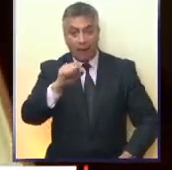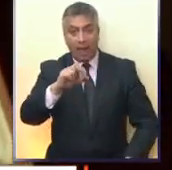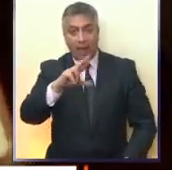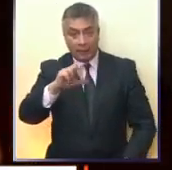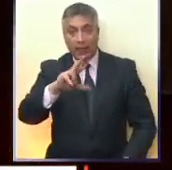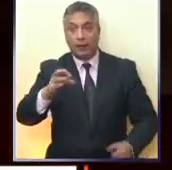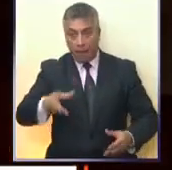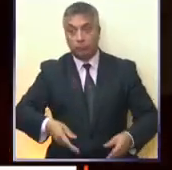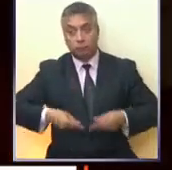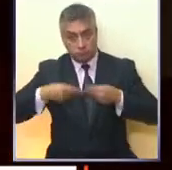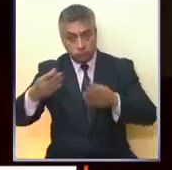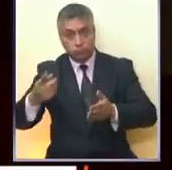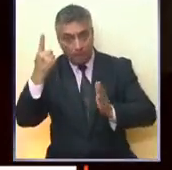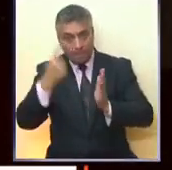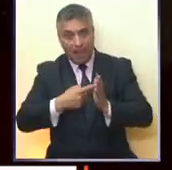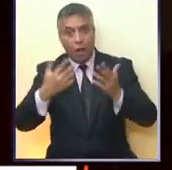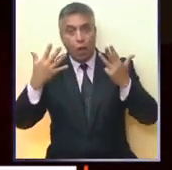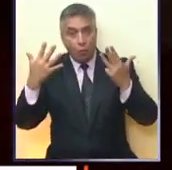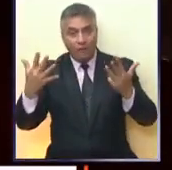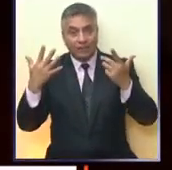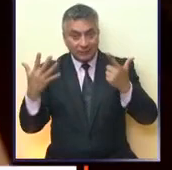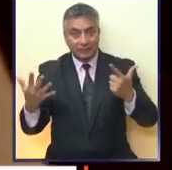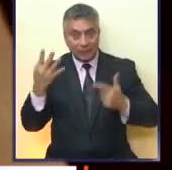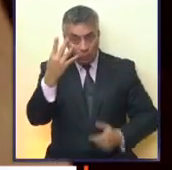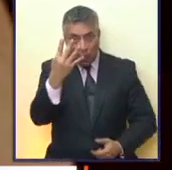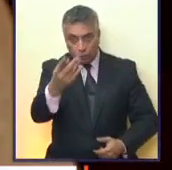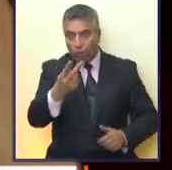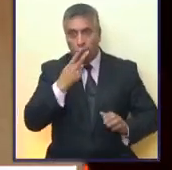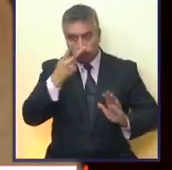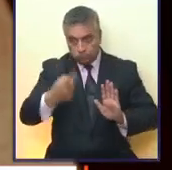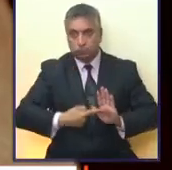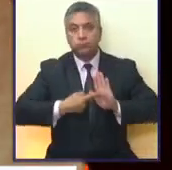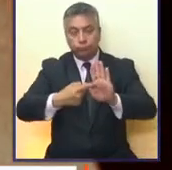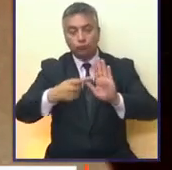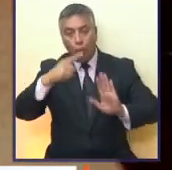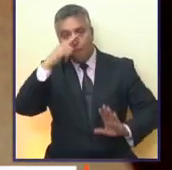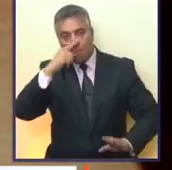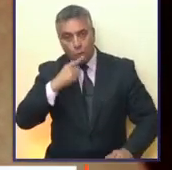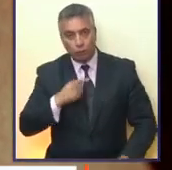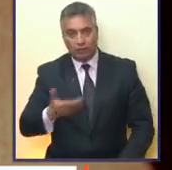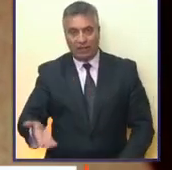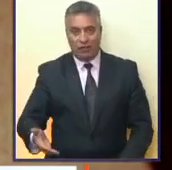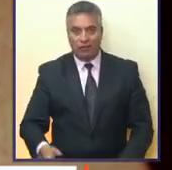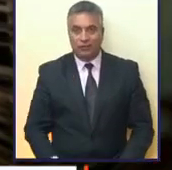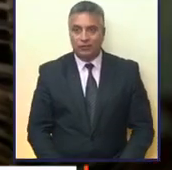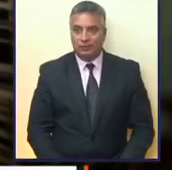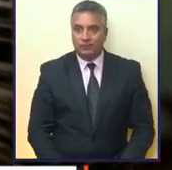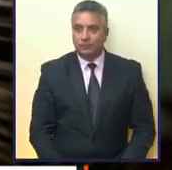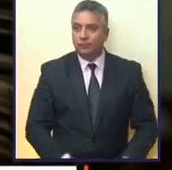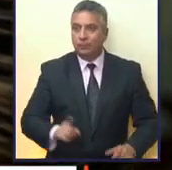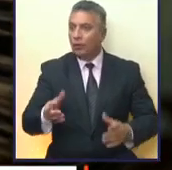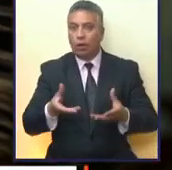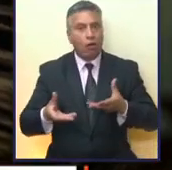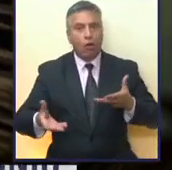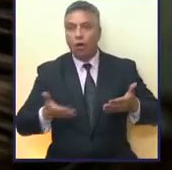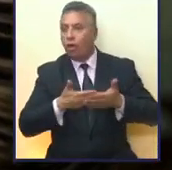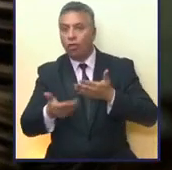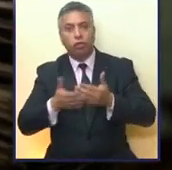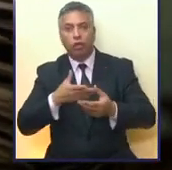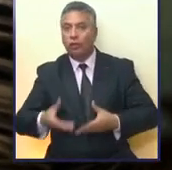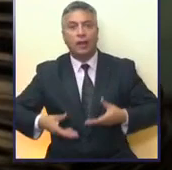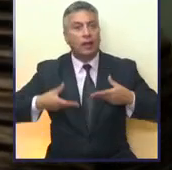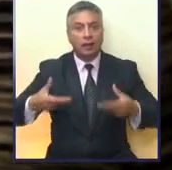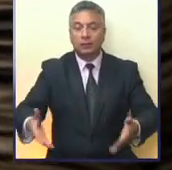en 1974 para que fuera exhibido en un museo. Y no hallaron dónde